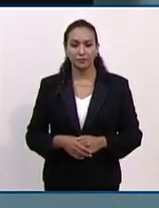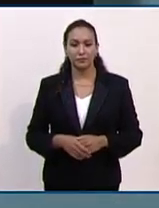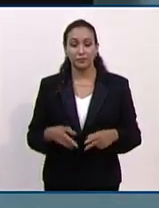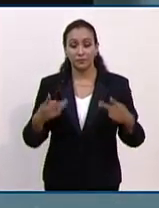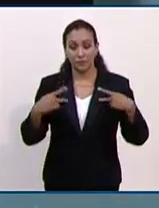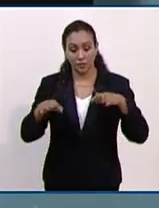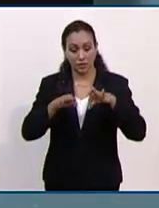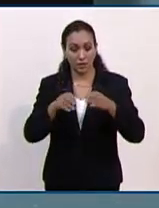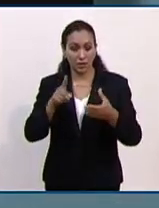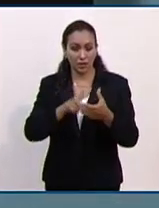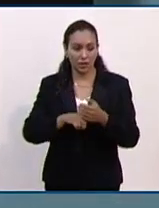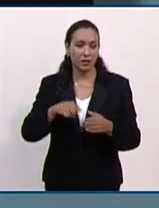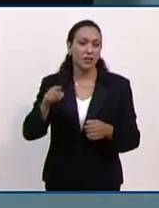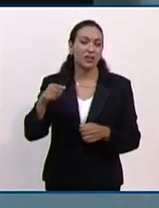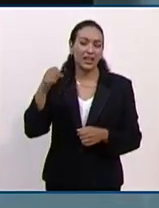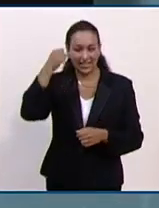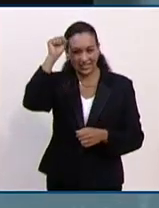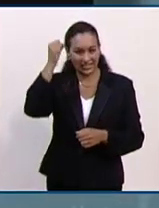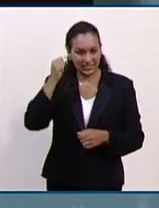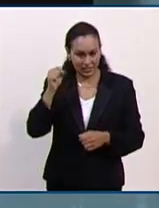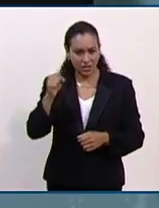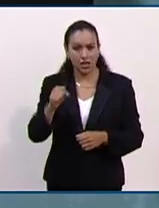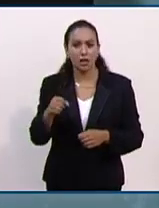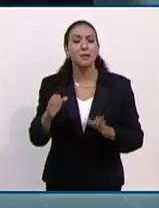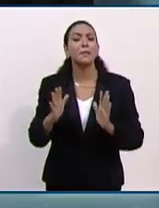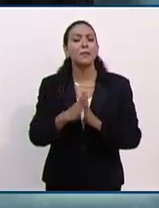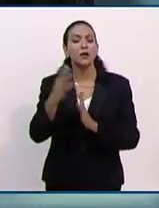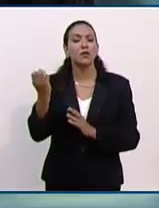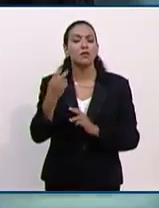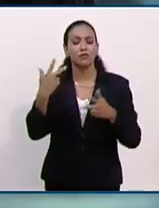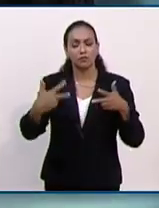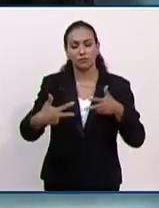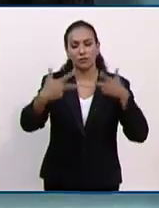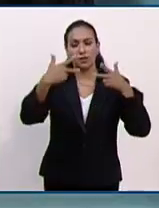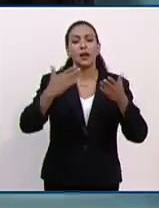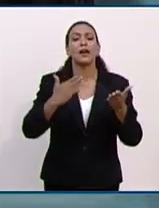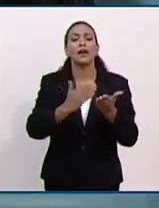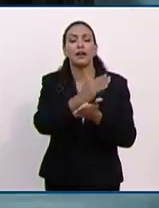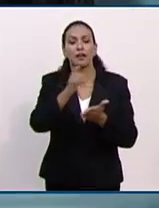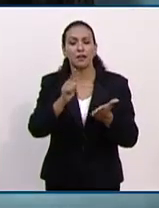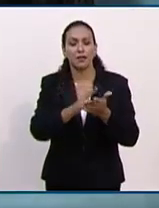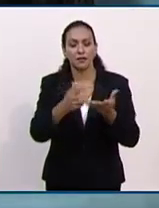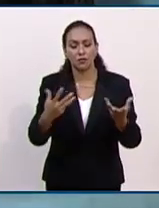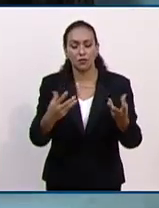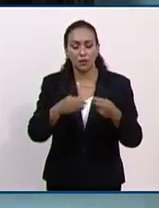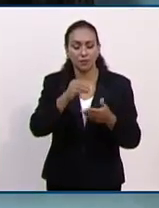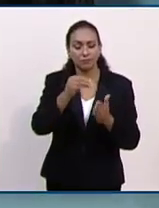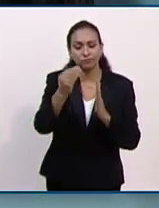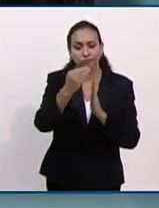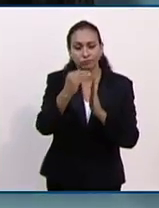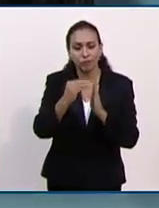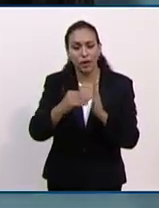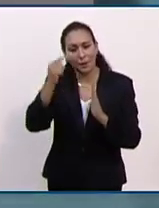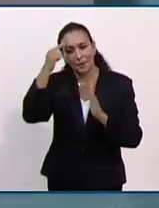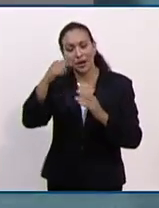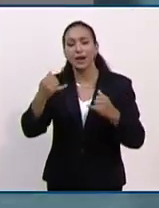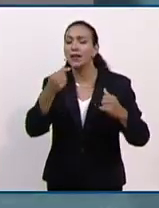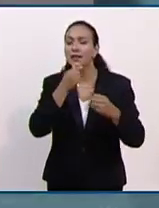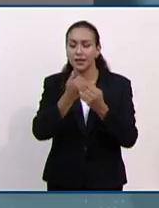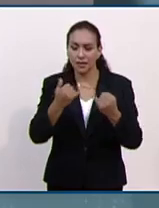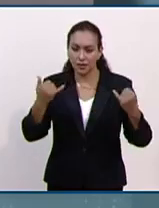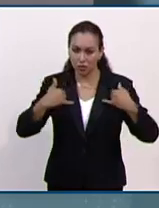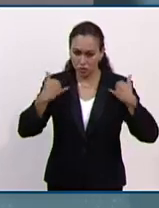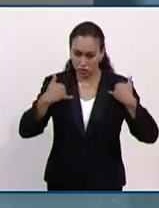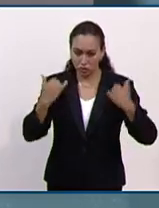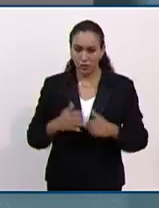Operadores judiciales de Sinaloa participaron en la conferencia virtual Justicia Adaptada para Niñas, Niños y Adolescentes, en la que